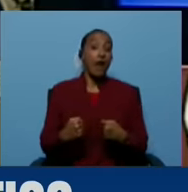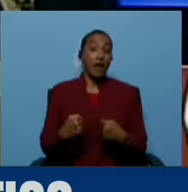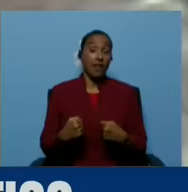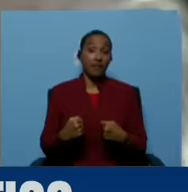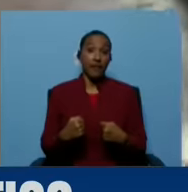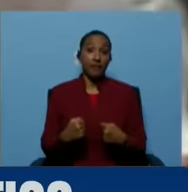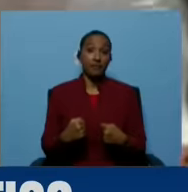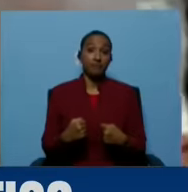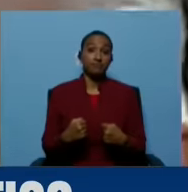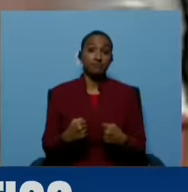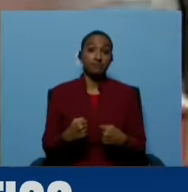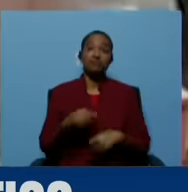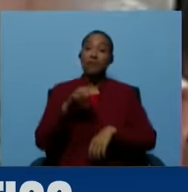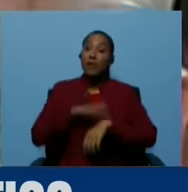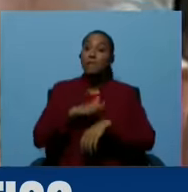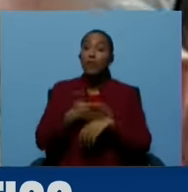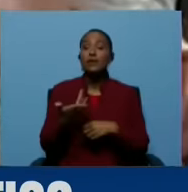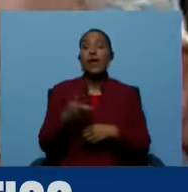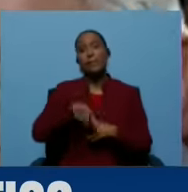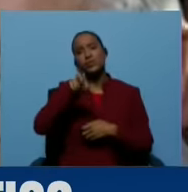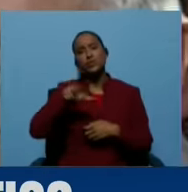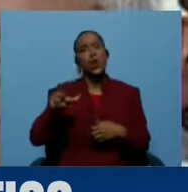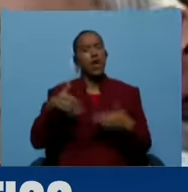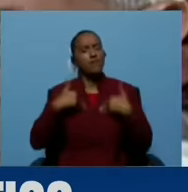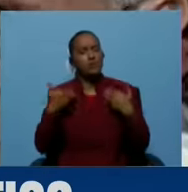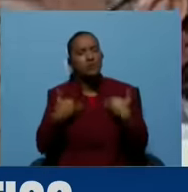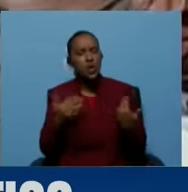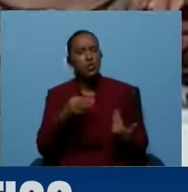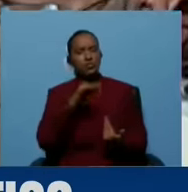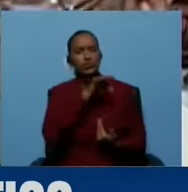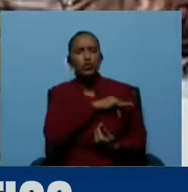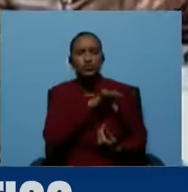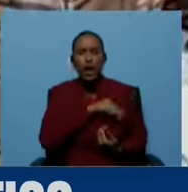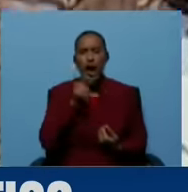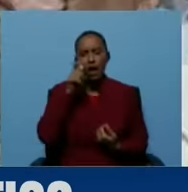Las heridas sociales causadas al pueblo venezolano.